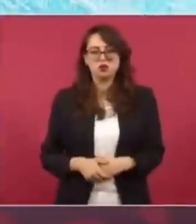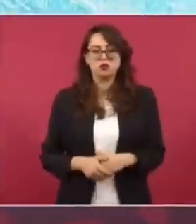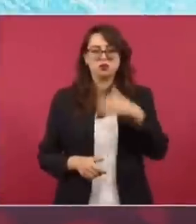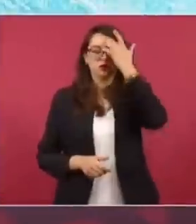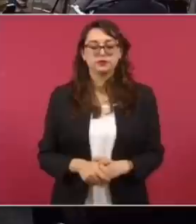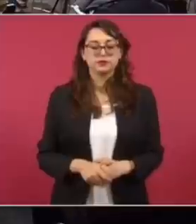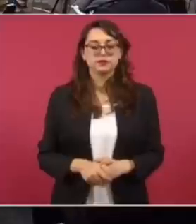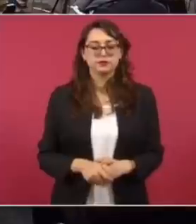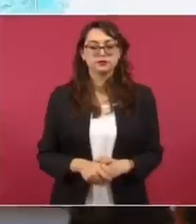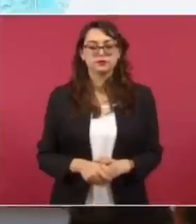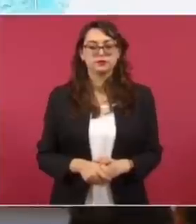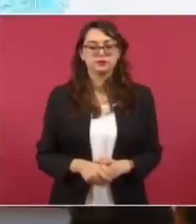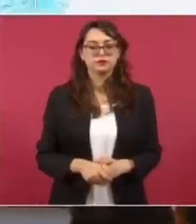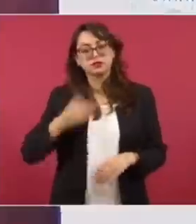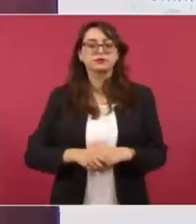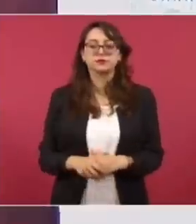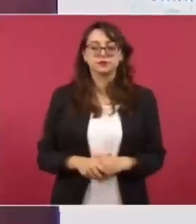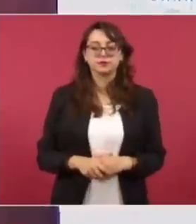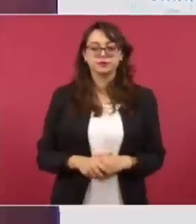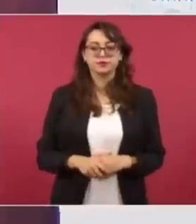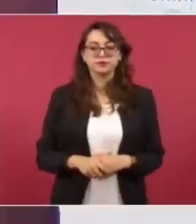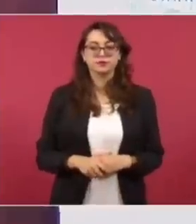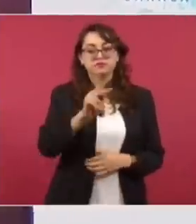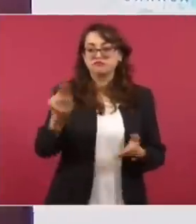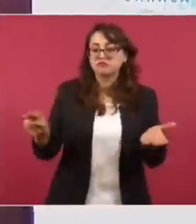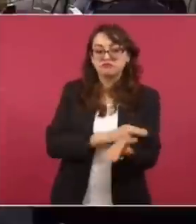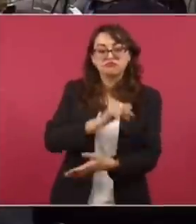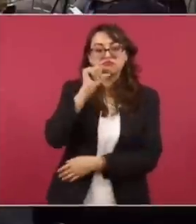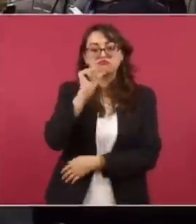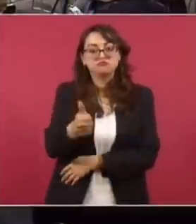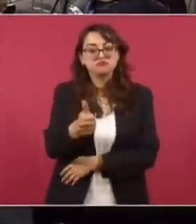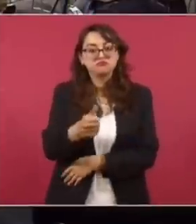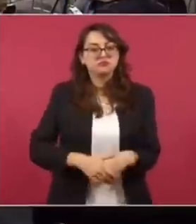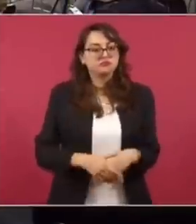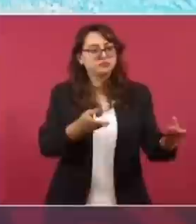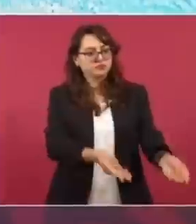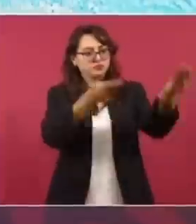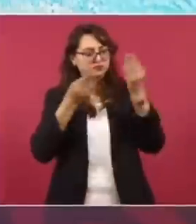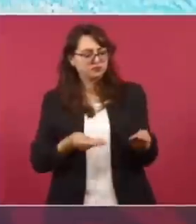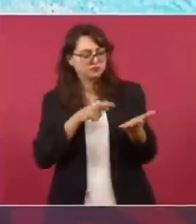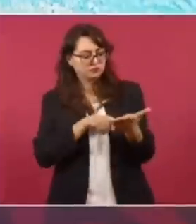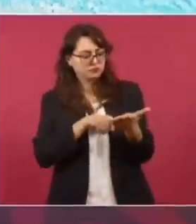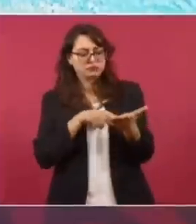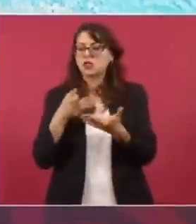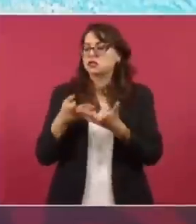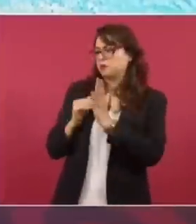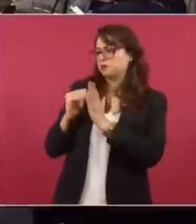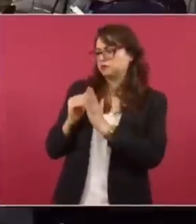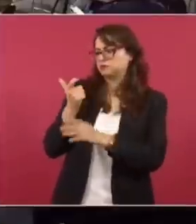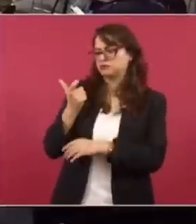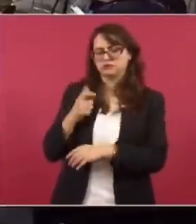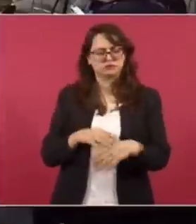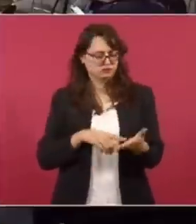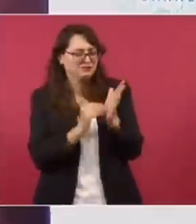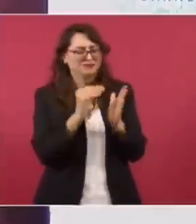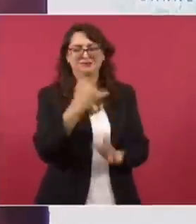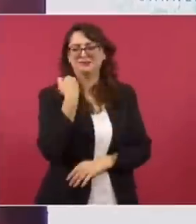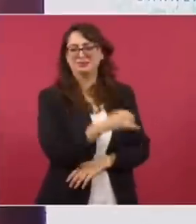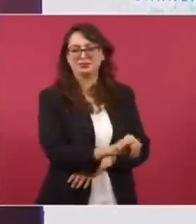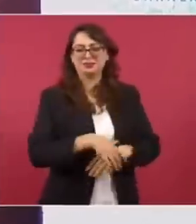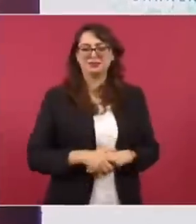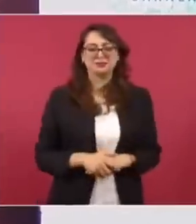decreto. Entonces, sí, sí, vamos a arreglarlos. Y vienen con una propuesta de que querían que les pagáramos 9.500 millones de pesos. Pues así ya no se puede.